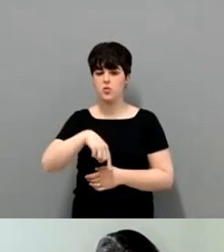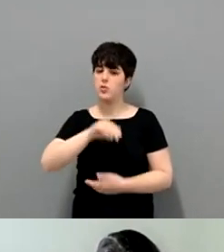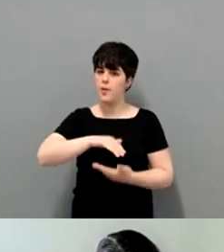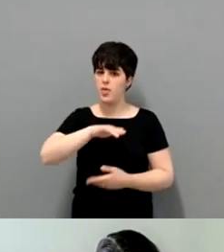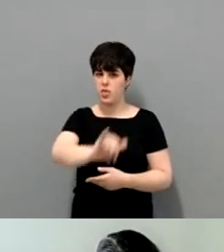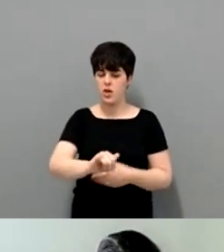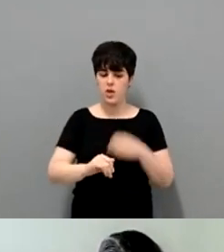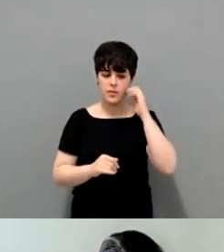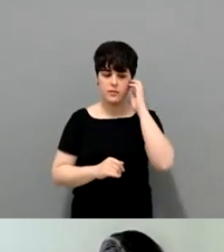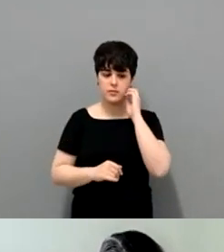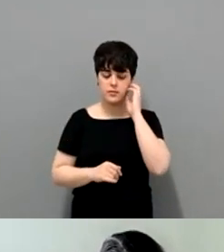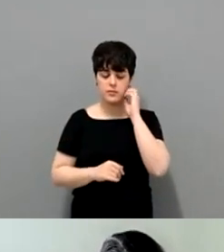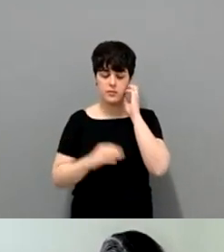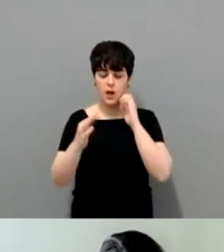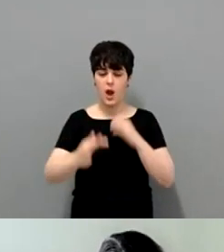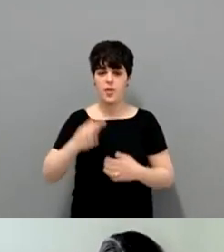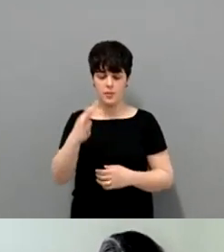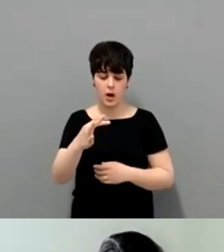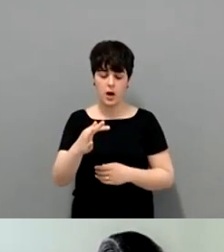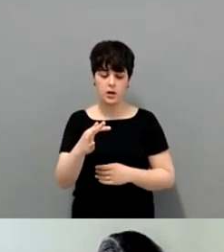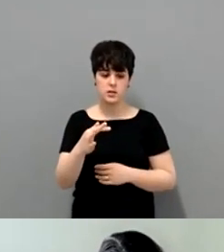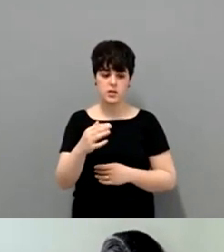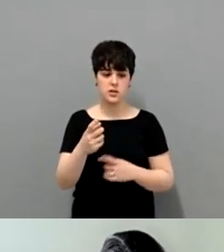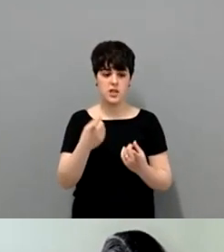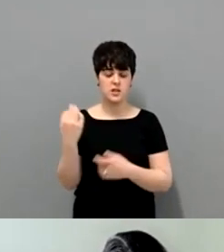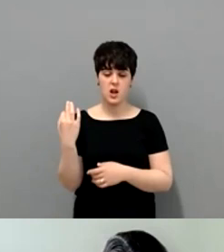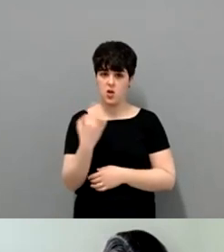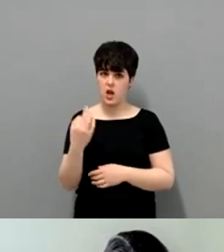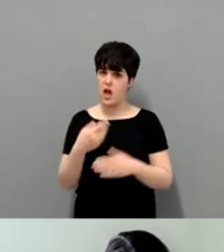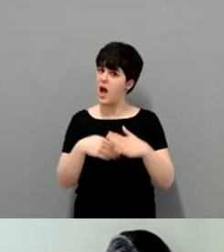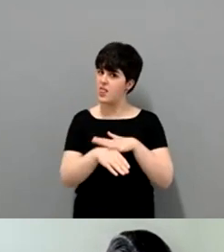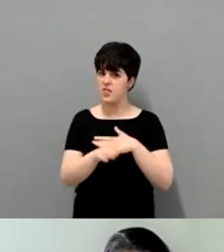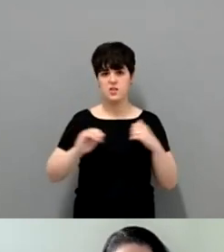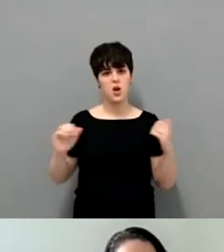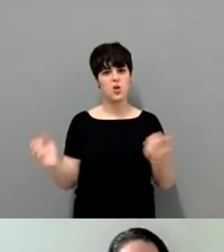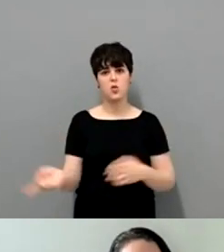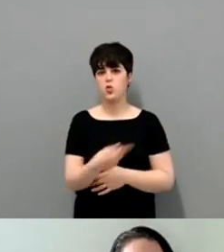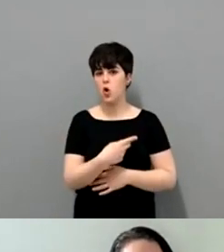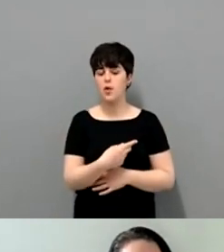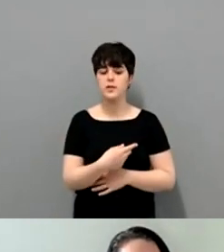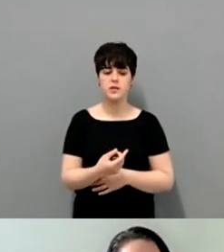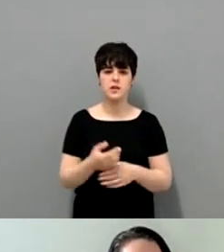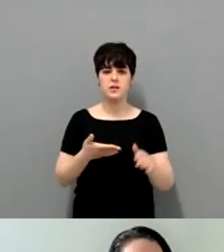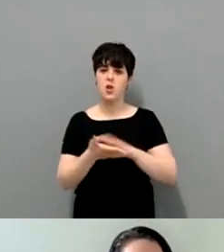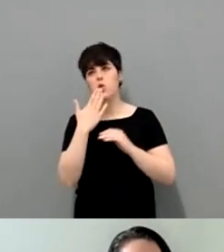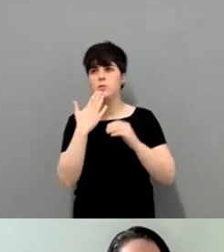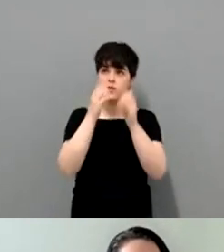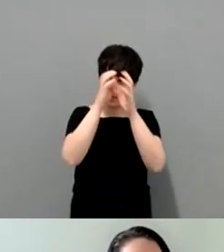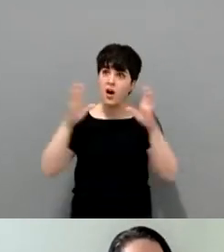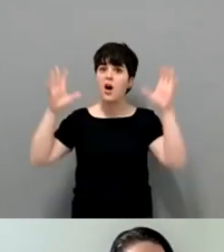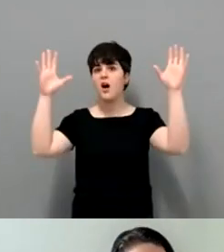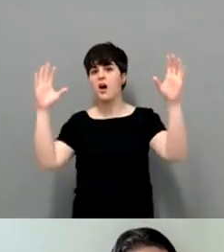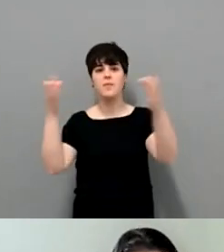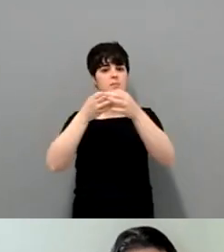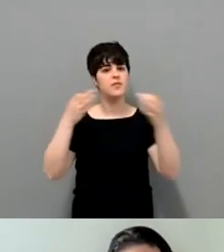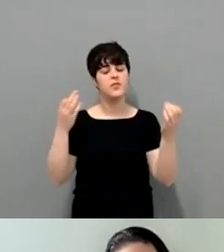capaces. Además, es necesaria la accesibilidad universal, que es una utopía. Que